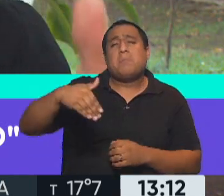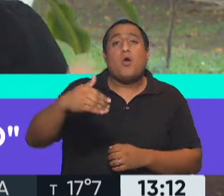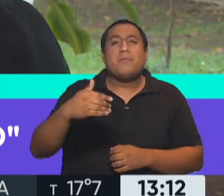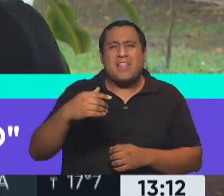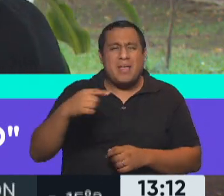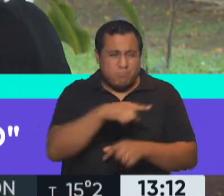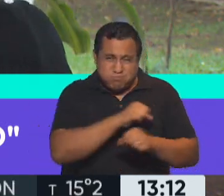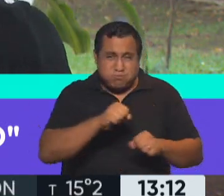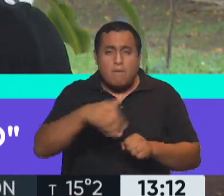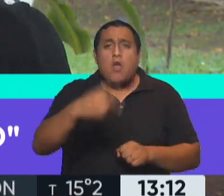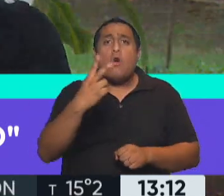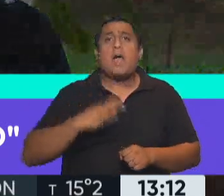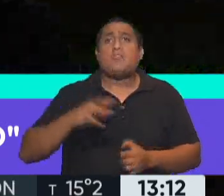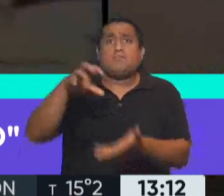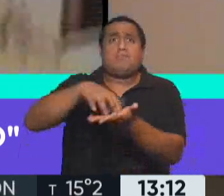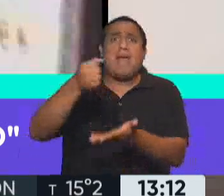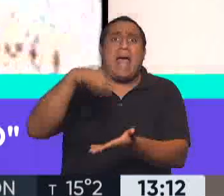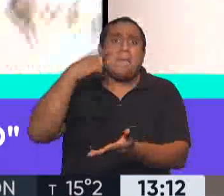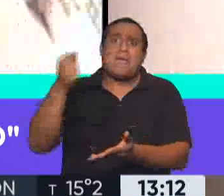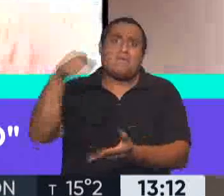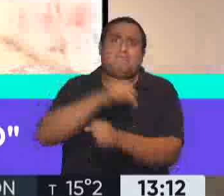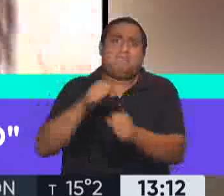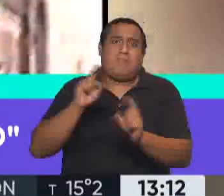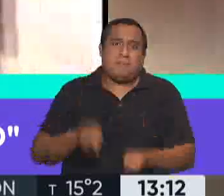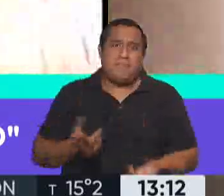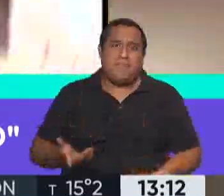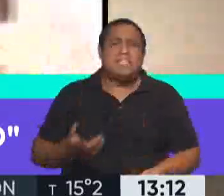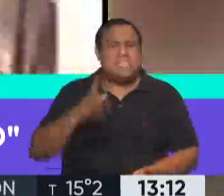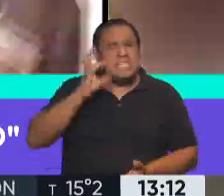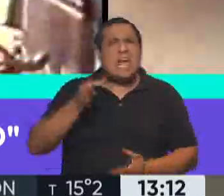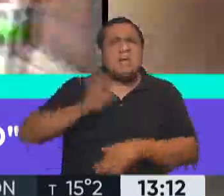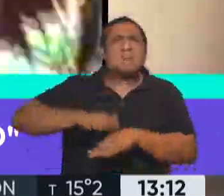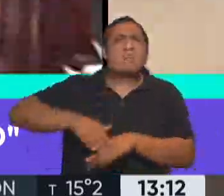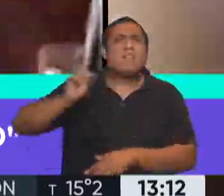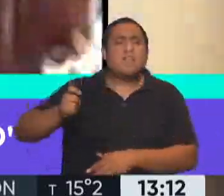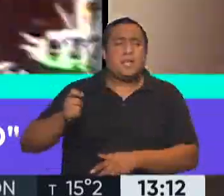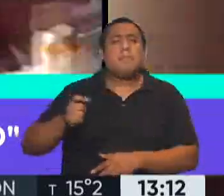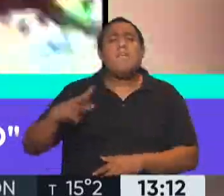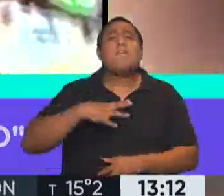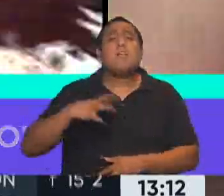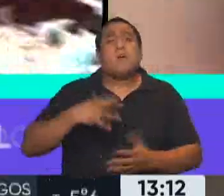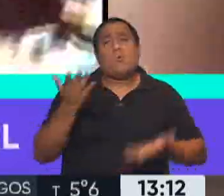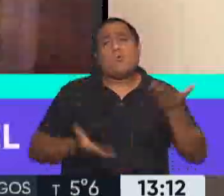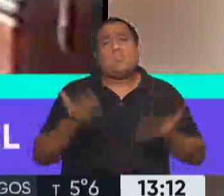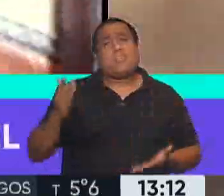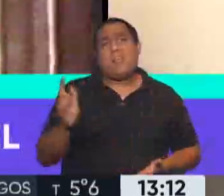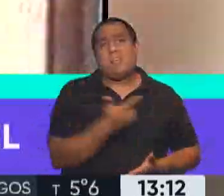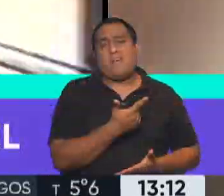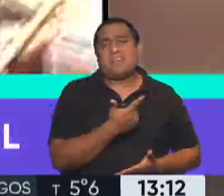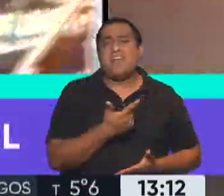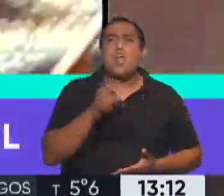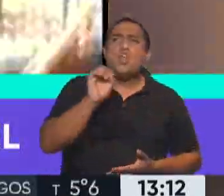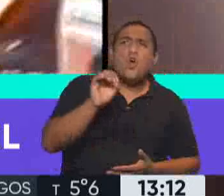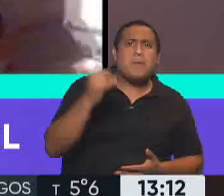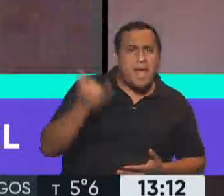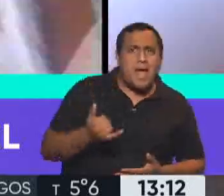también. Sabemos quién son los culpables, quién tiene la responsabilidad. Lo que nos falta es justicia. Tenemos los nombres, sabemos dónde